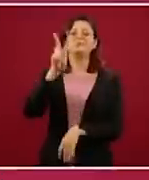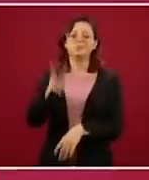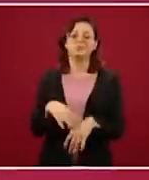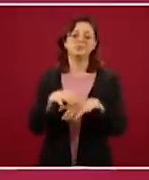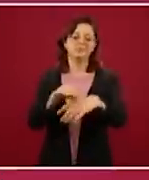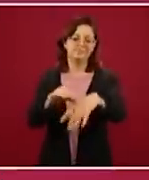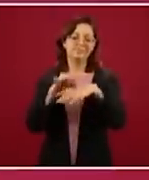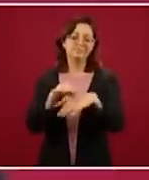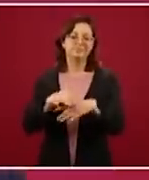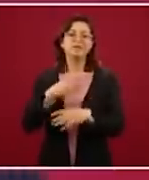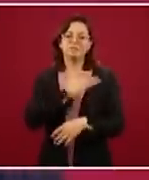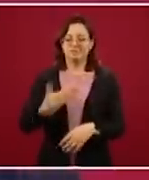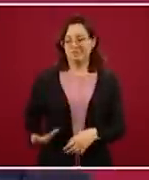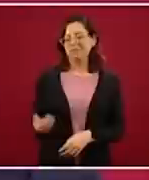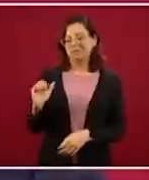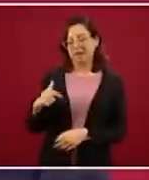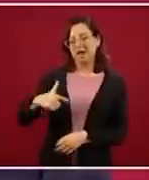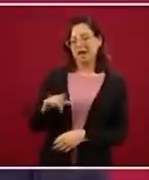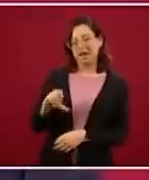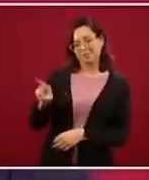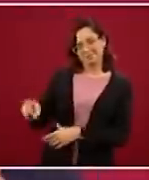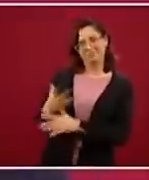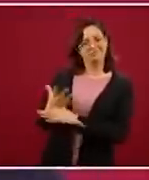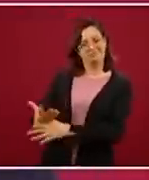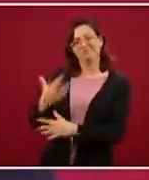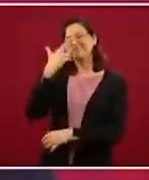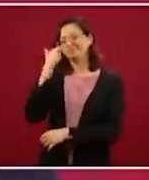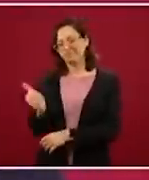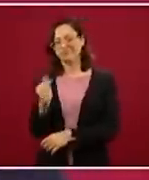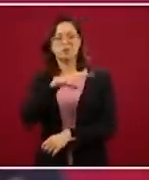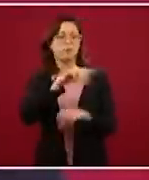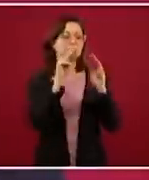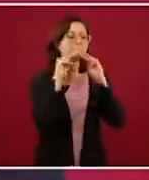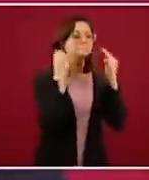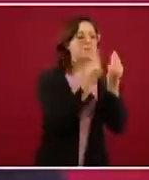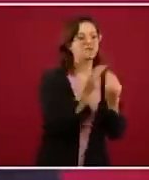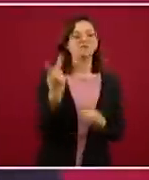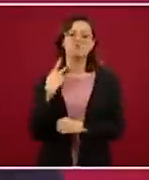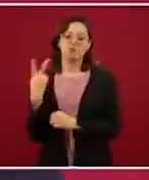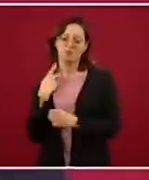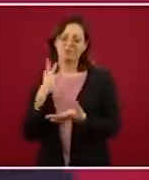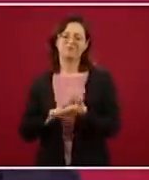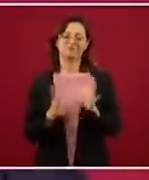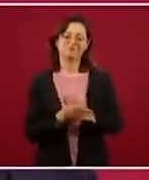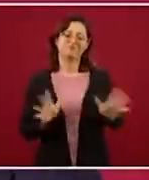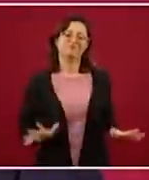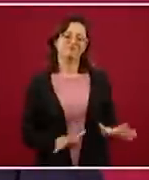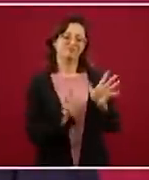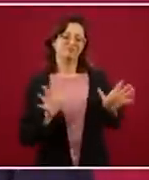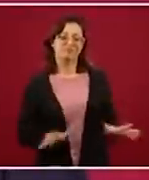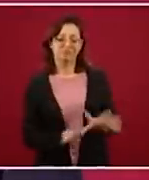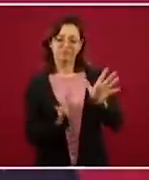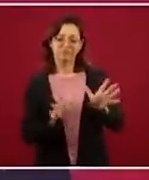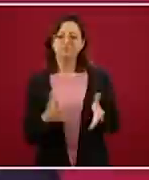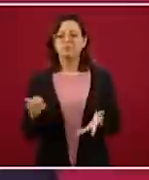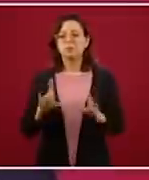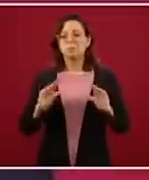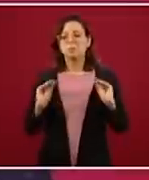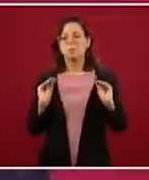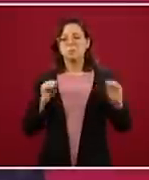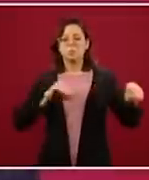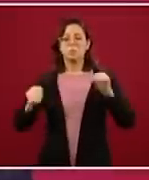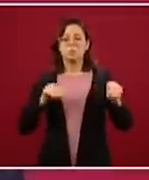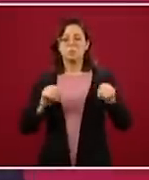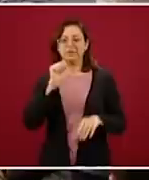la hipótesis del presidente de que la parte de la delincuencia organizada surge en gran medida por las omisiones y por la